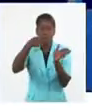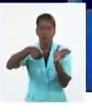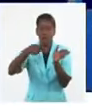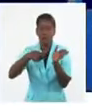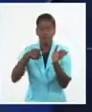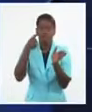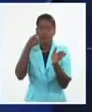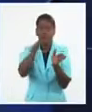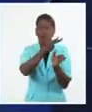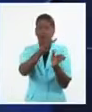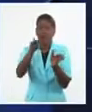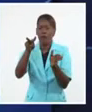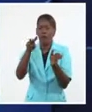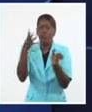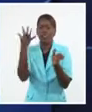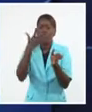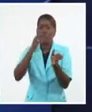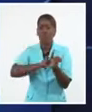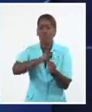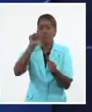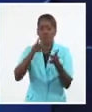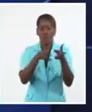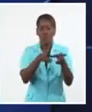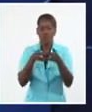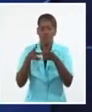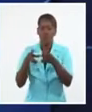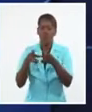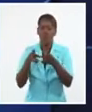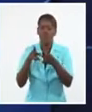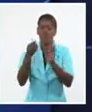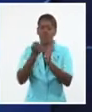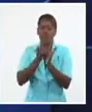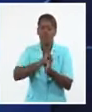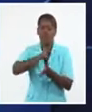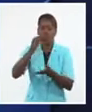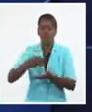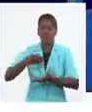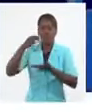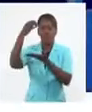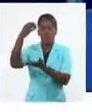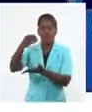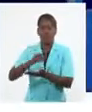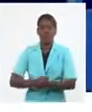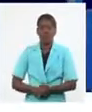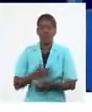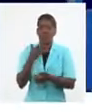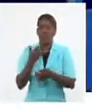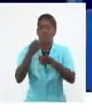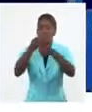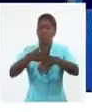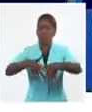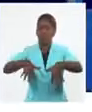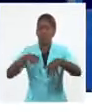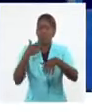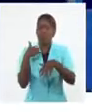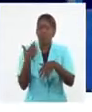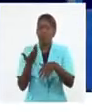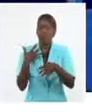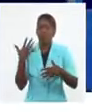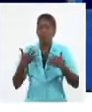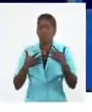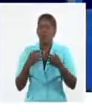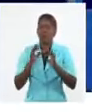Efectivamente. Iván, la premiación, la gala de premiación será la gala de premiación va a ser el 10 en el